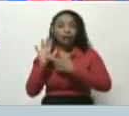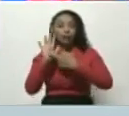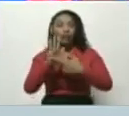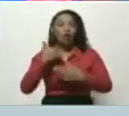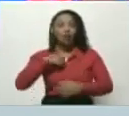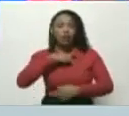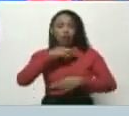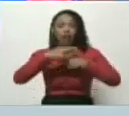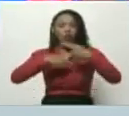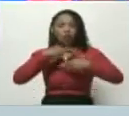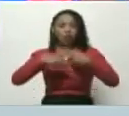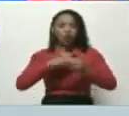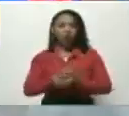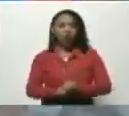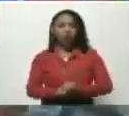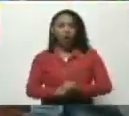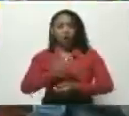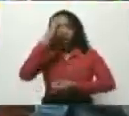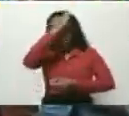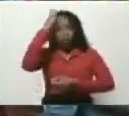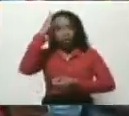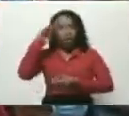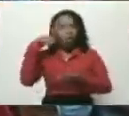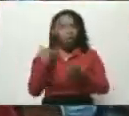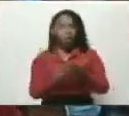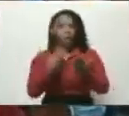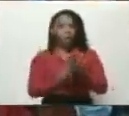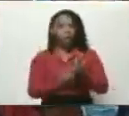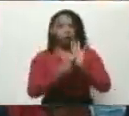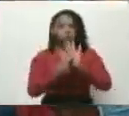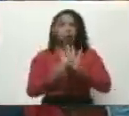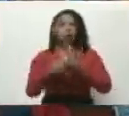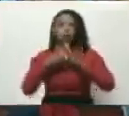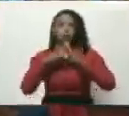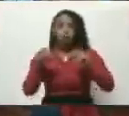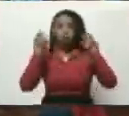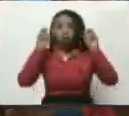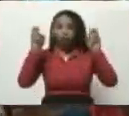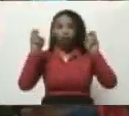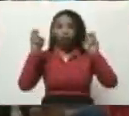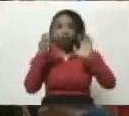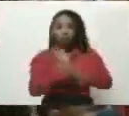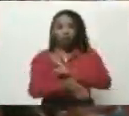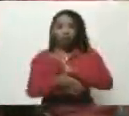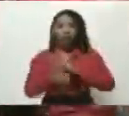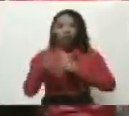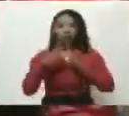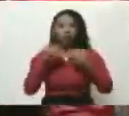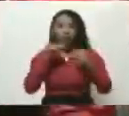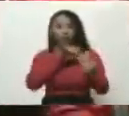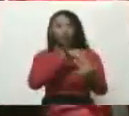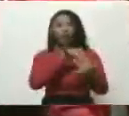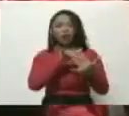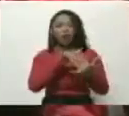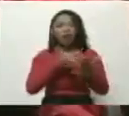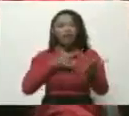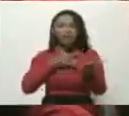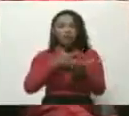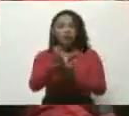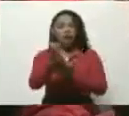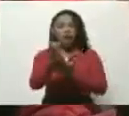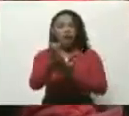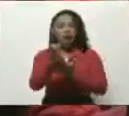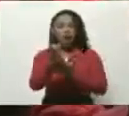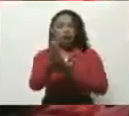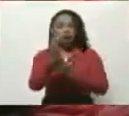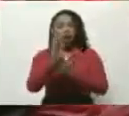nuestra revolución. Diosdado ha demostrado en todas las circunstancias y en todas las batallas la lealtad a